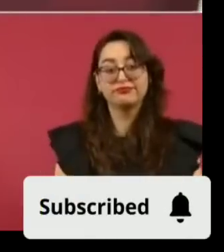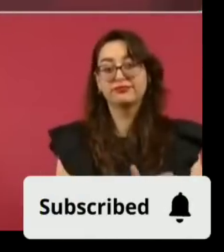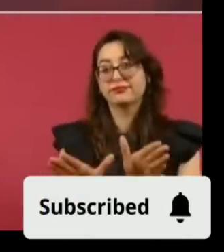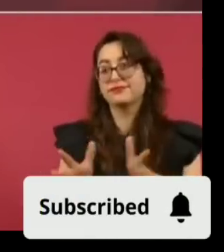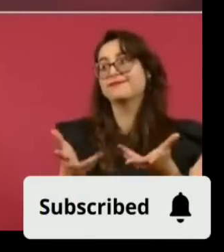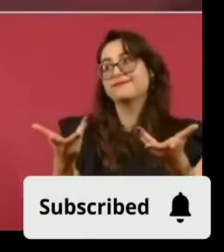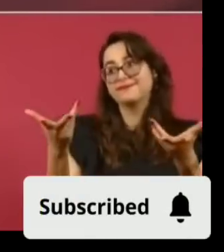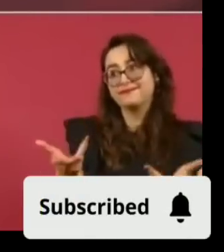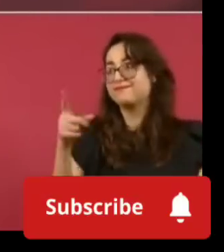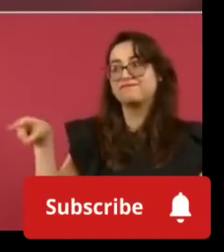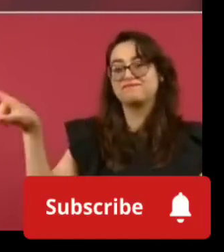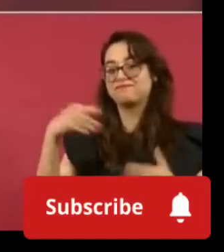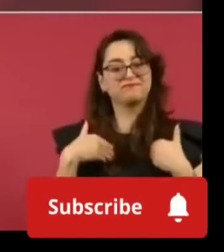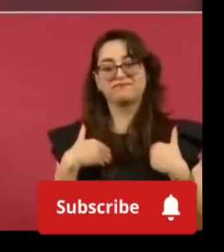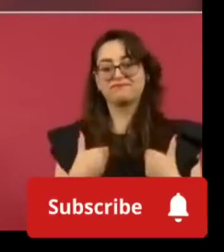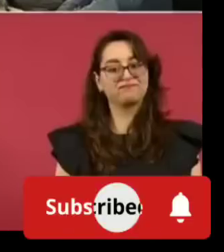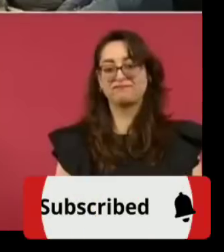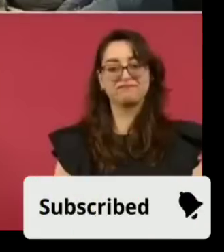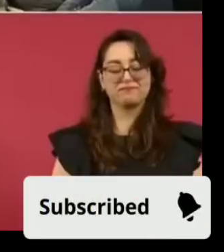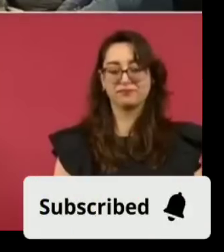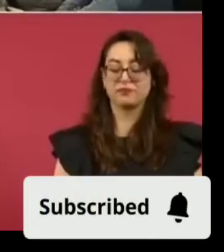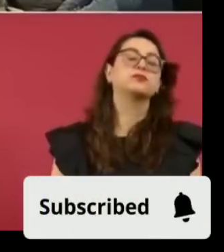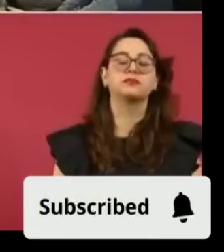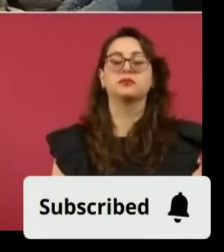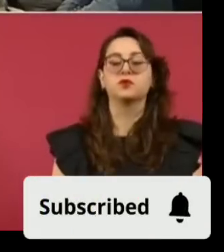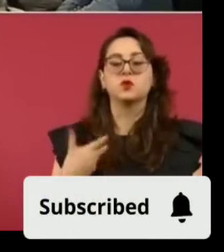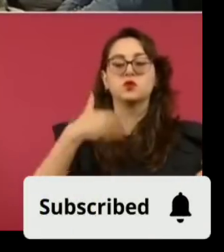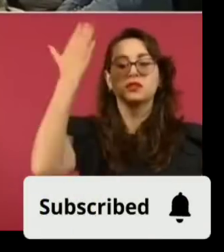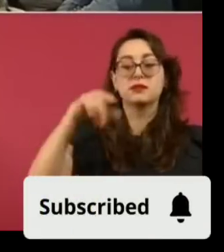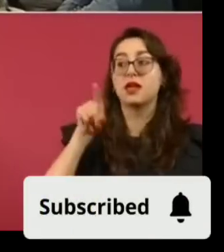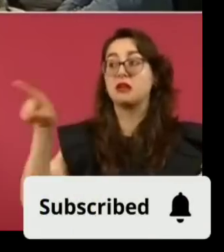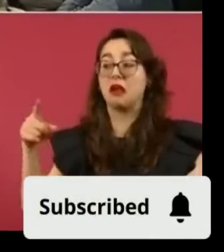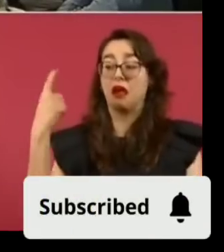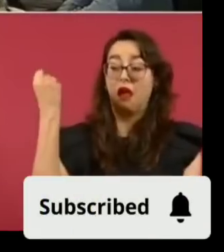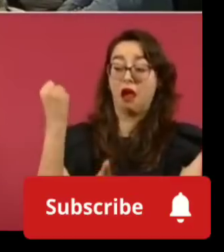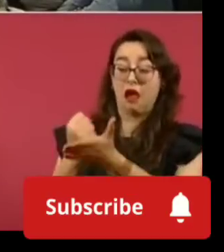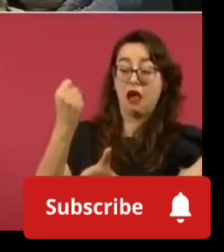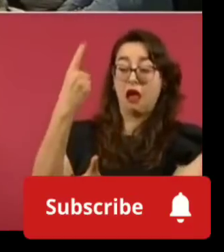se dio a conocer otro decreto para proteger